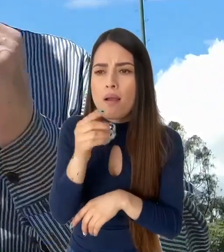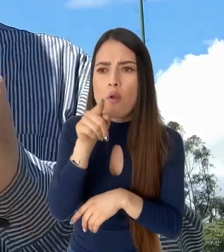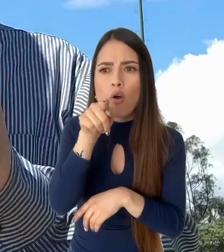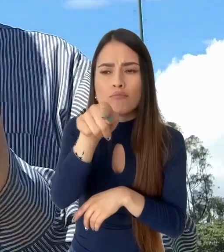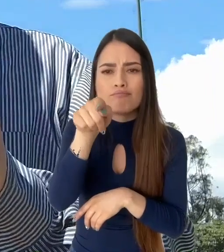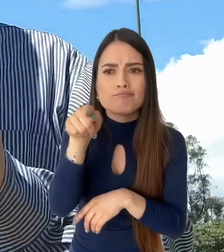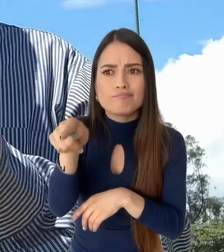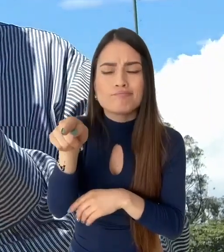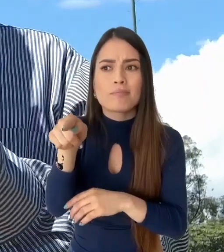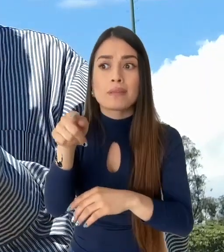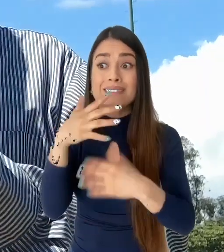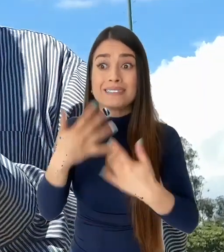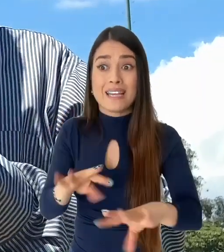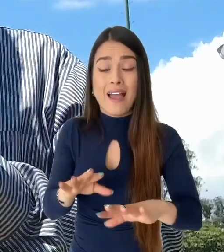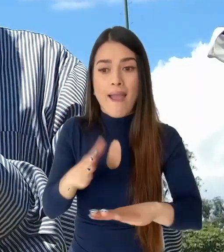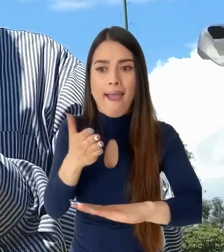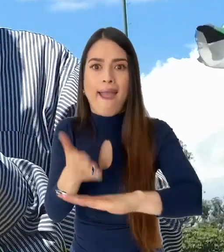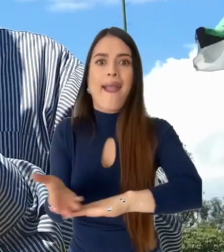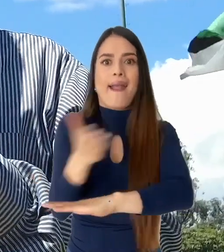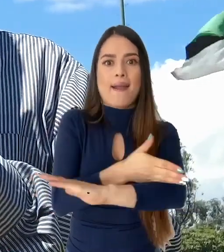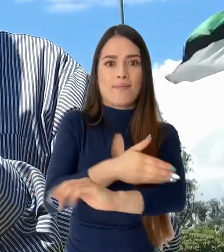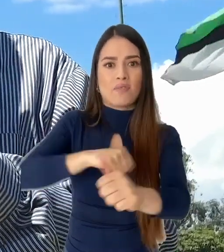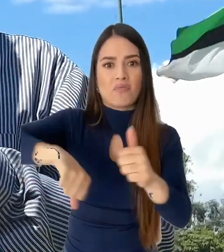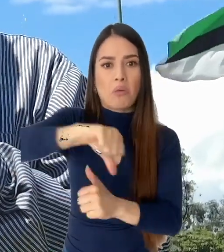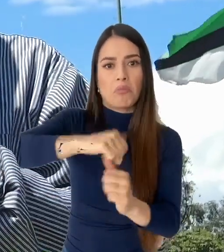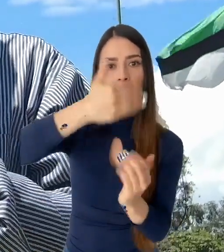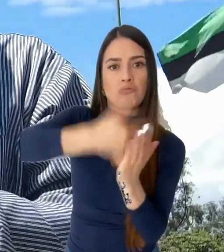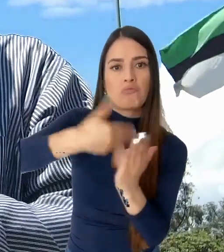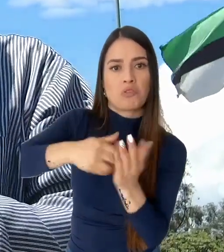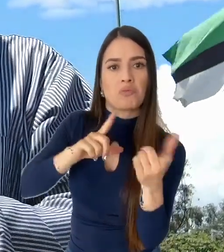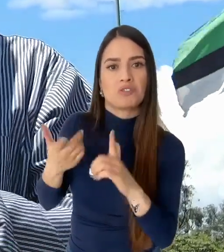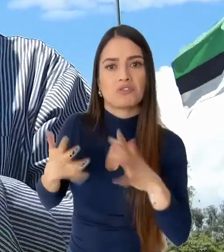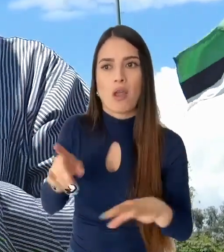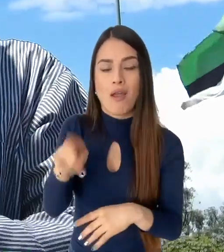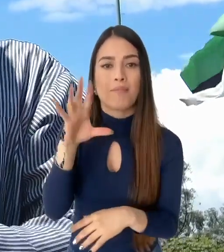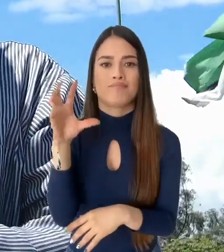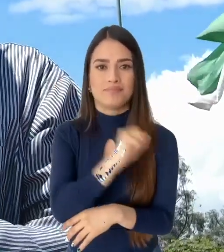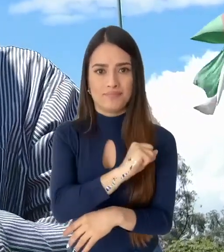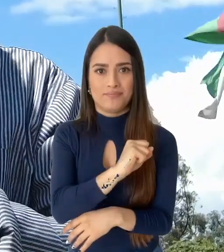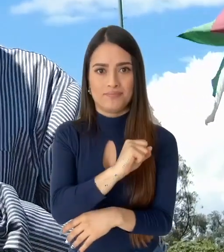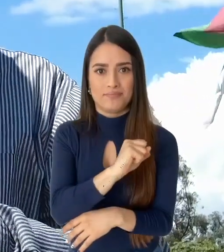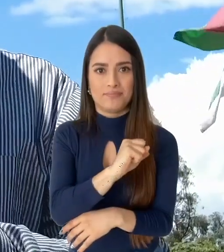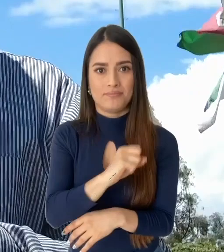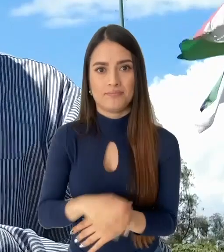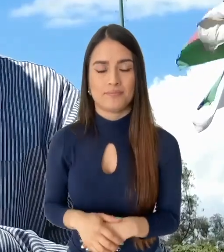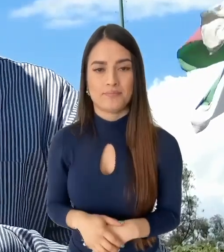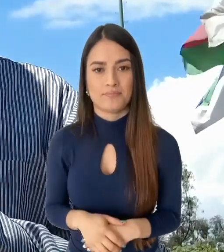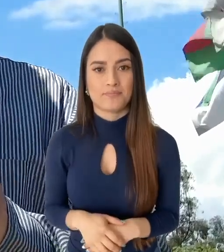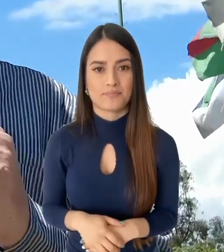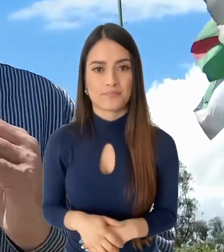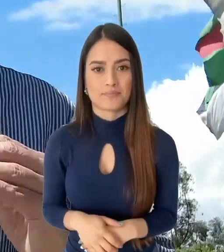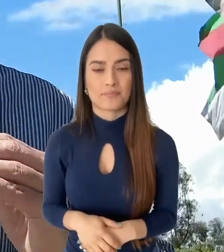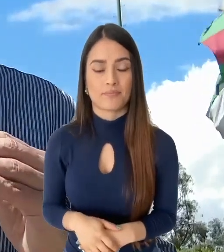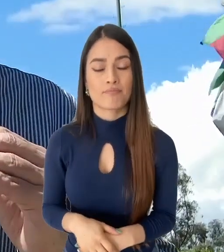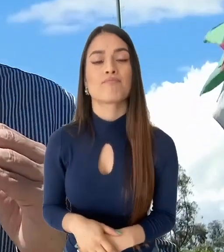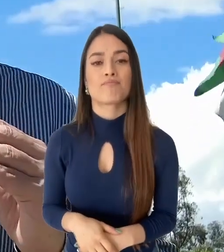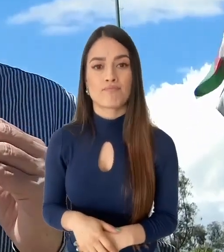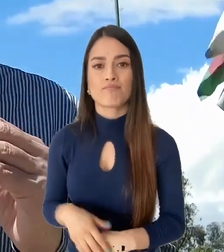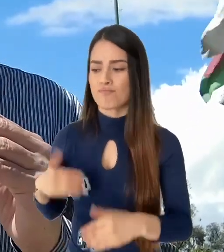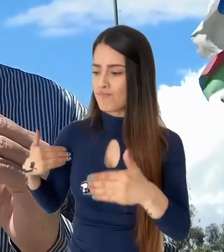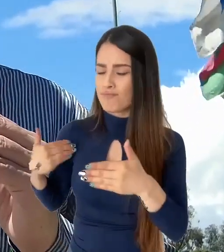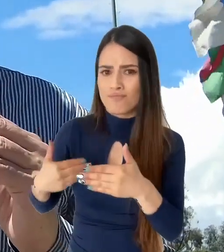o desarrollaron de forma anticipada los trámites pertinentes también